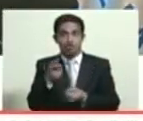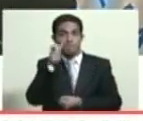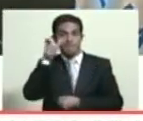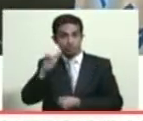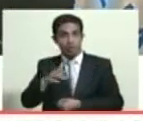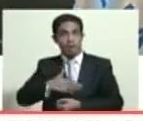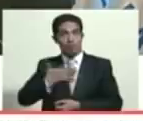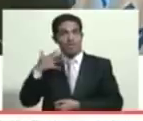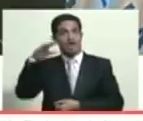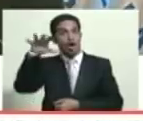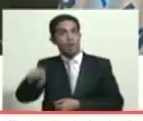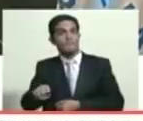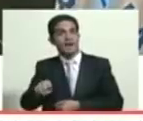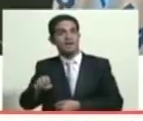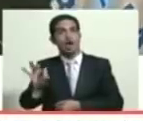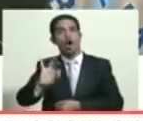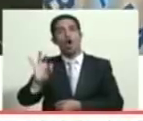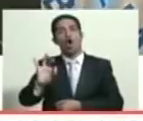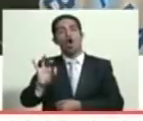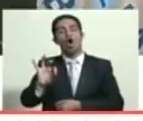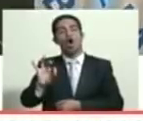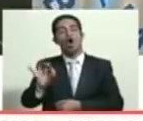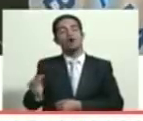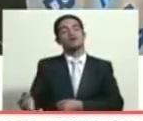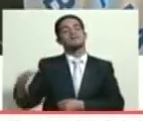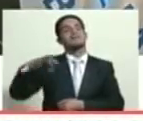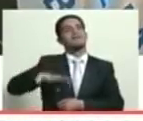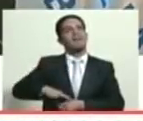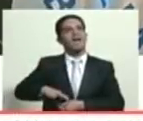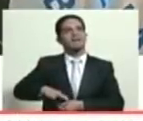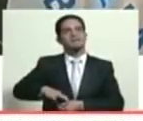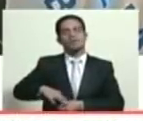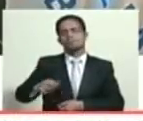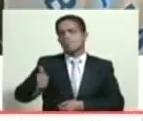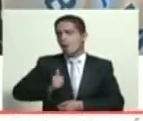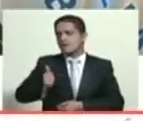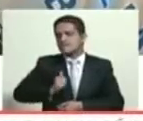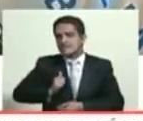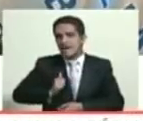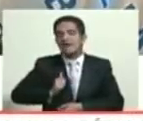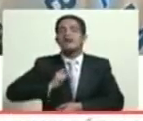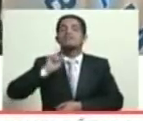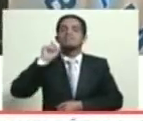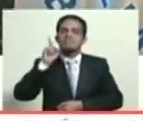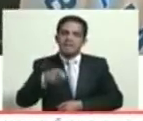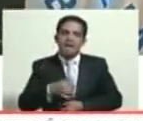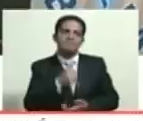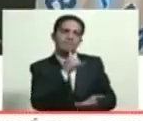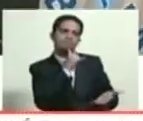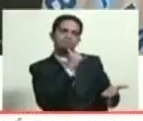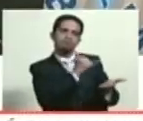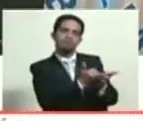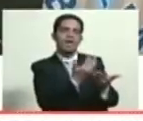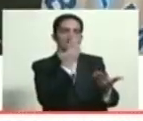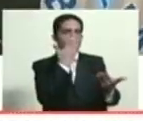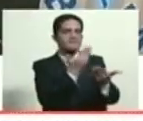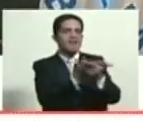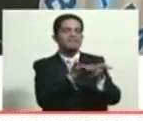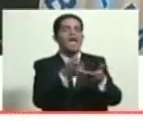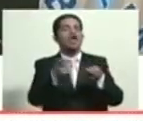cada ingreso que pueda tener por A, B o C motivo, tiene que declararlo ante la